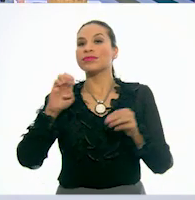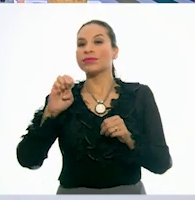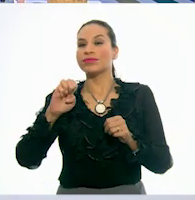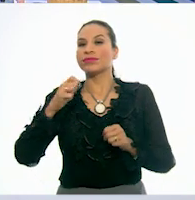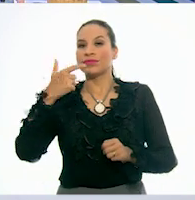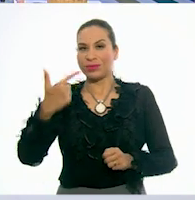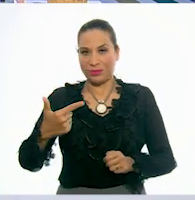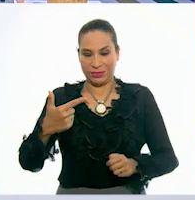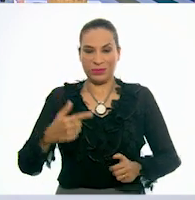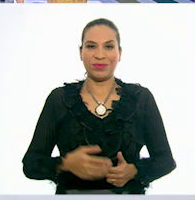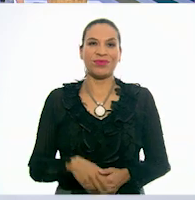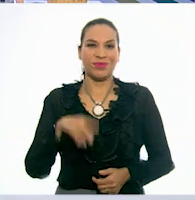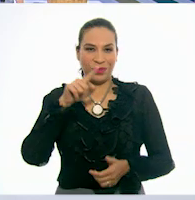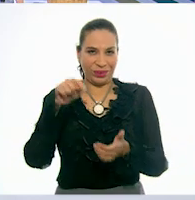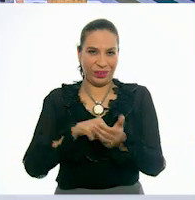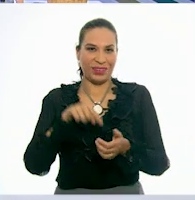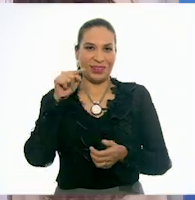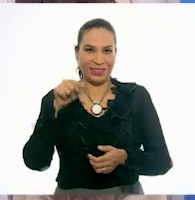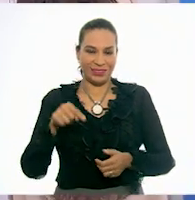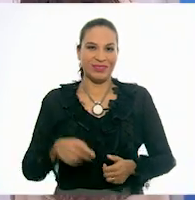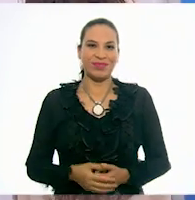1907. Aquí.